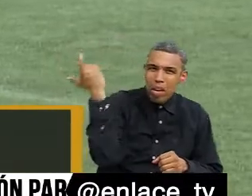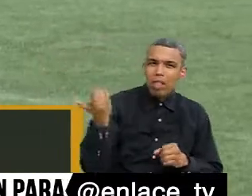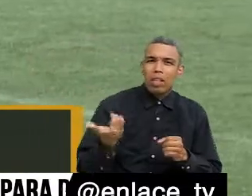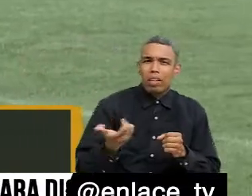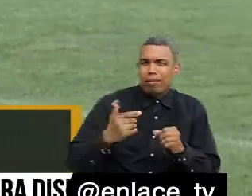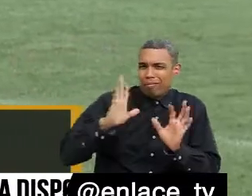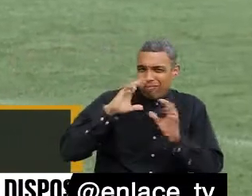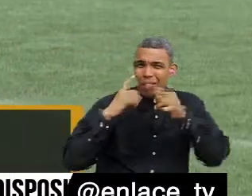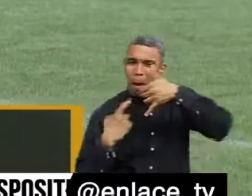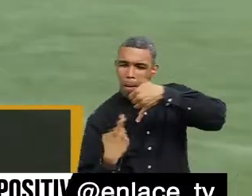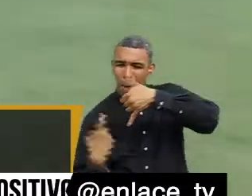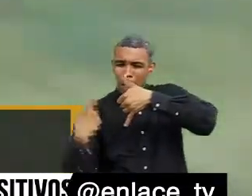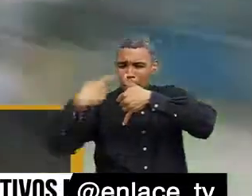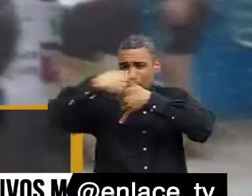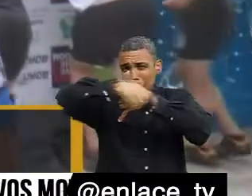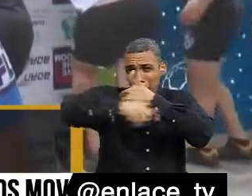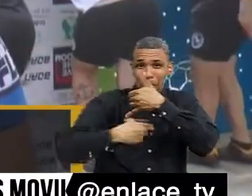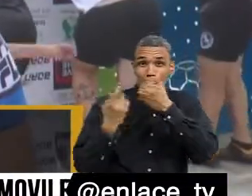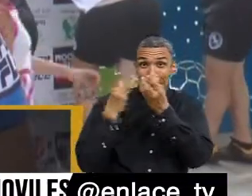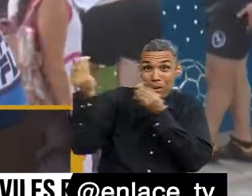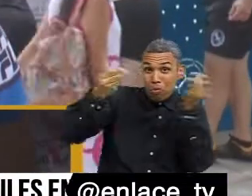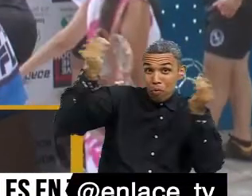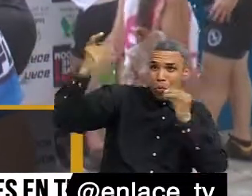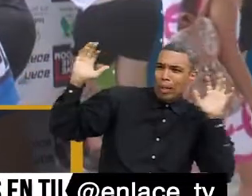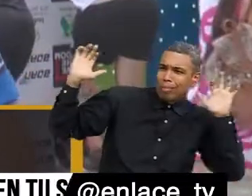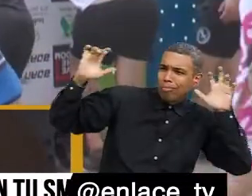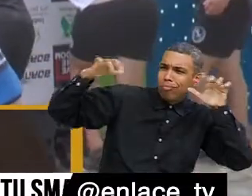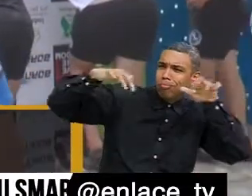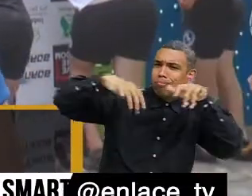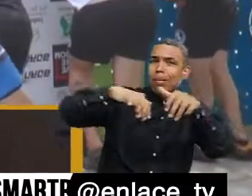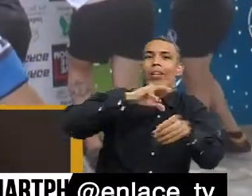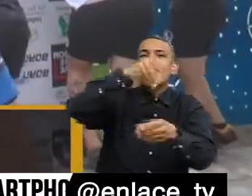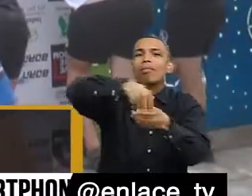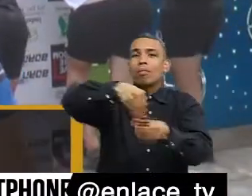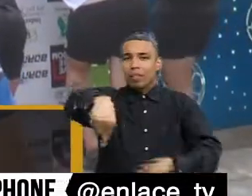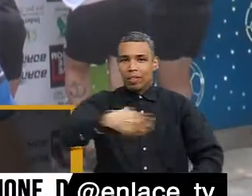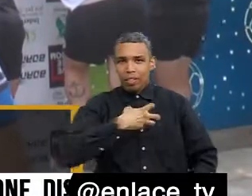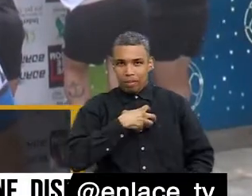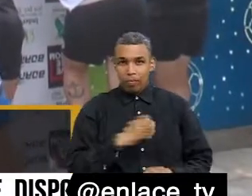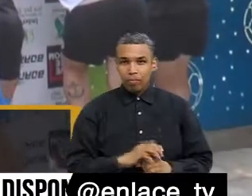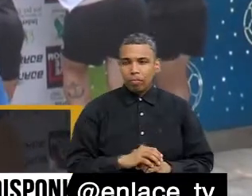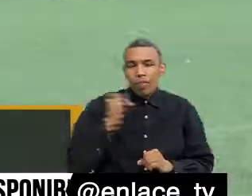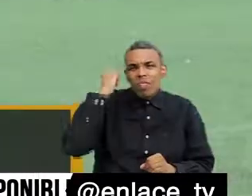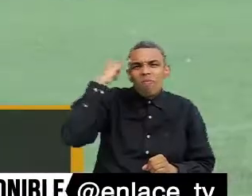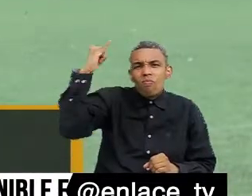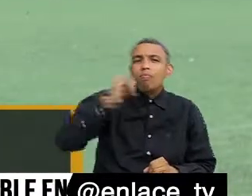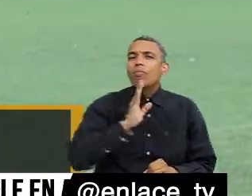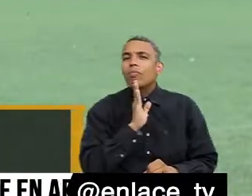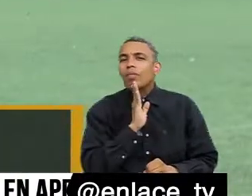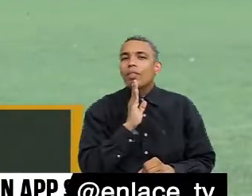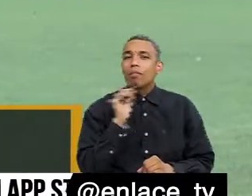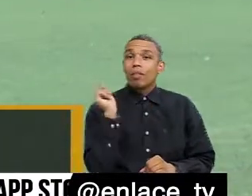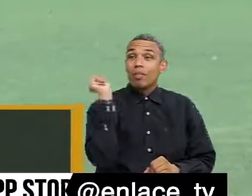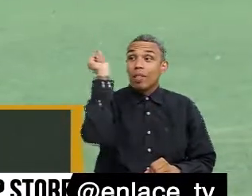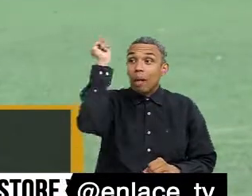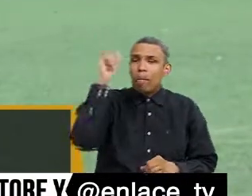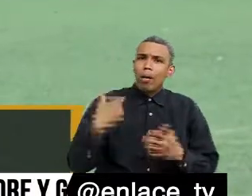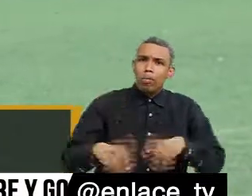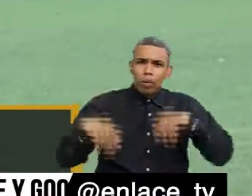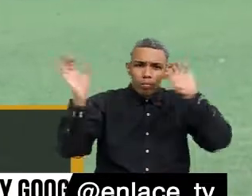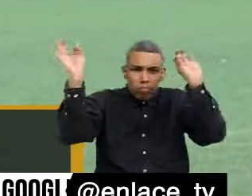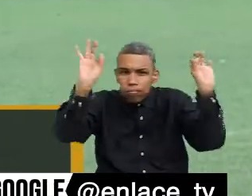me parece una iniciativa muy buena es algo una iniciativa del inderba es espectacular porque sirve para